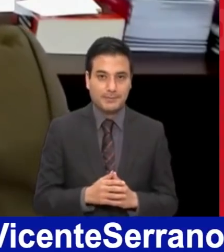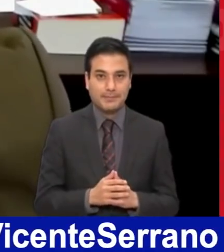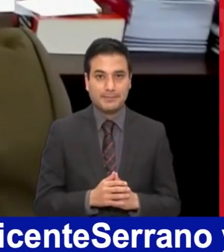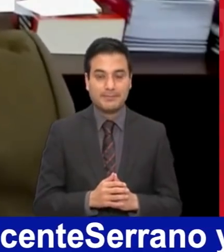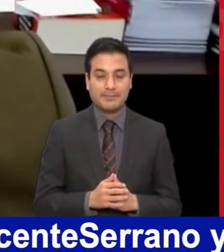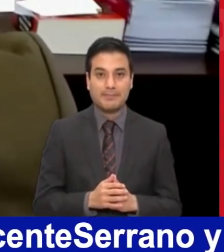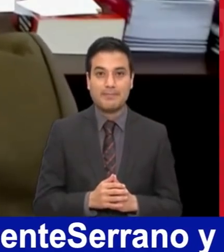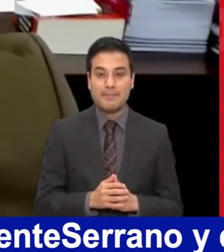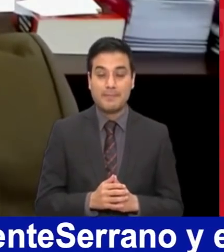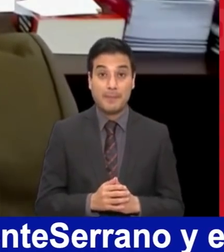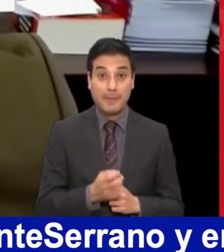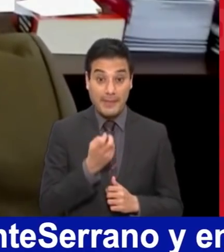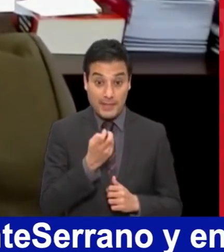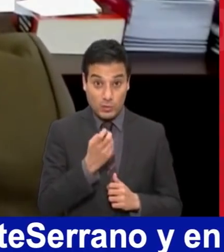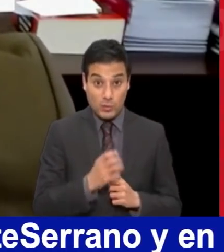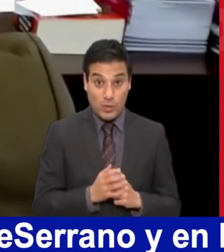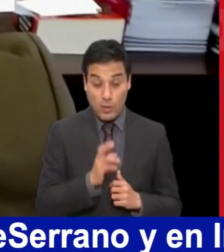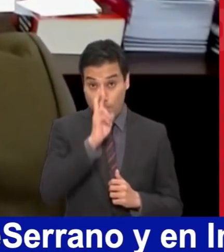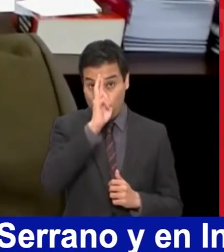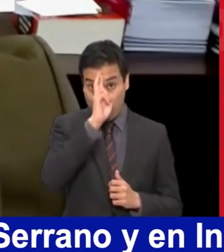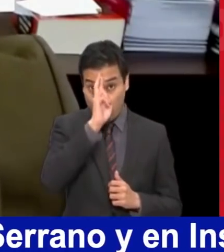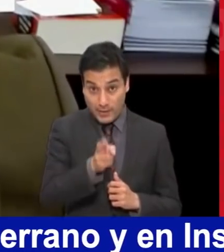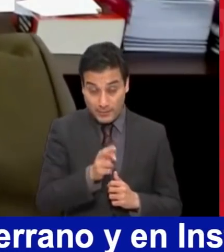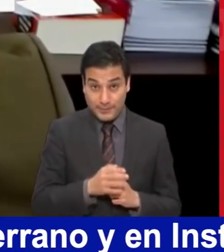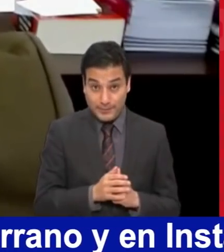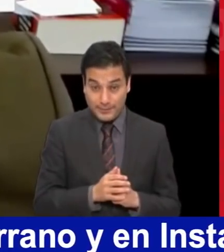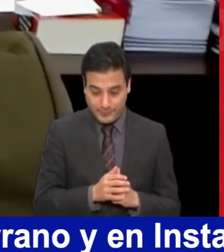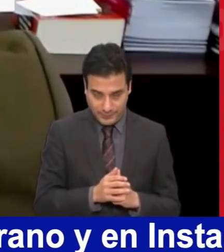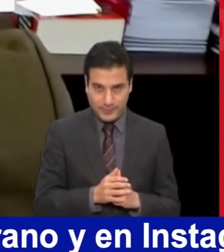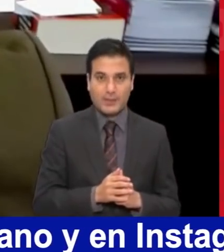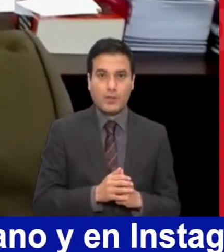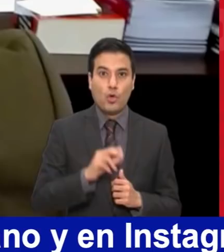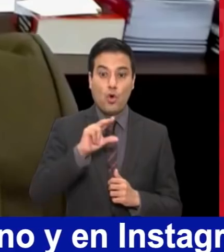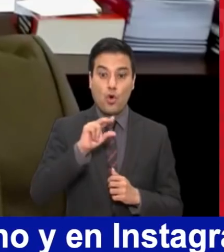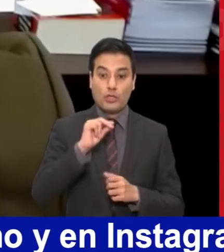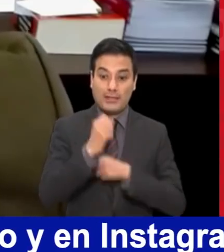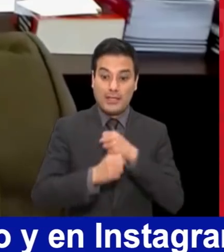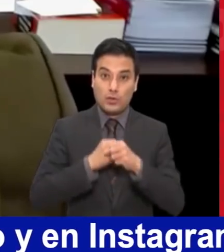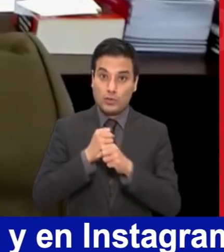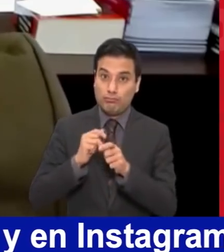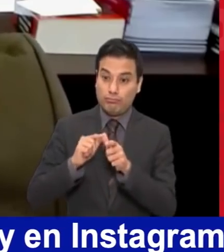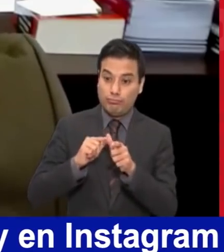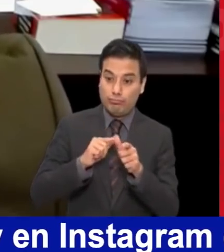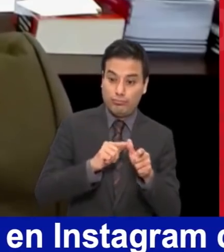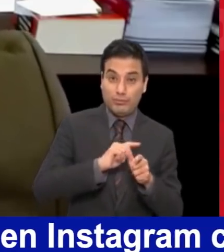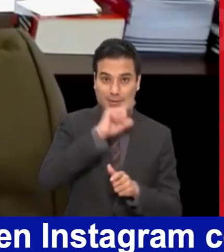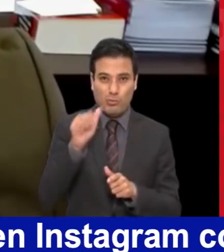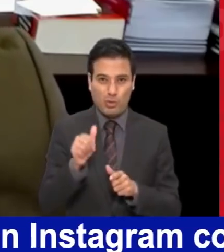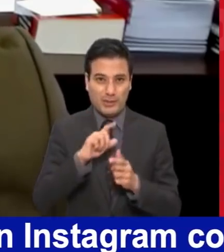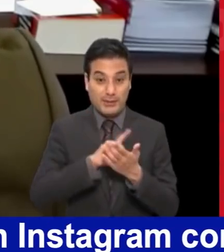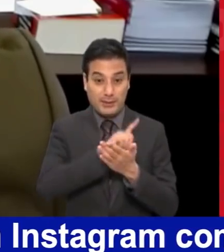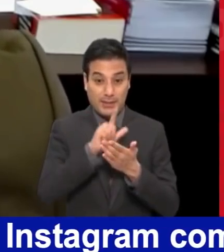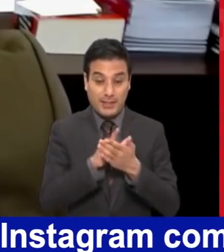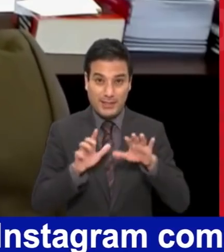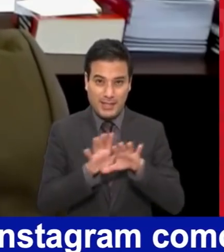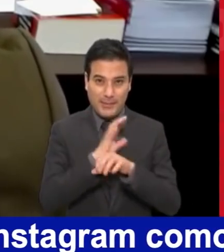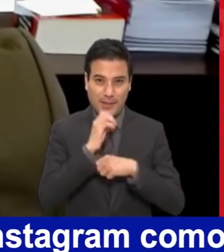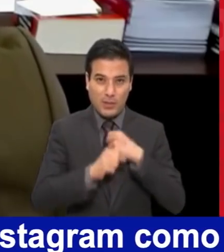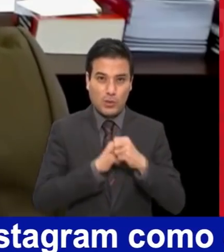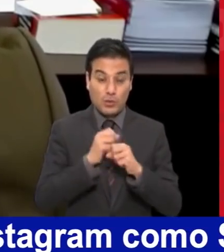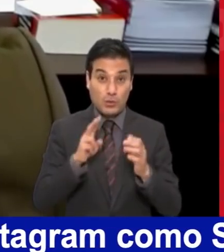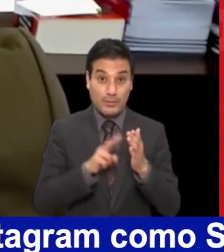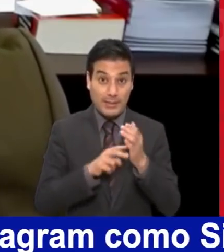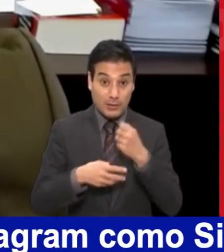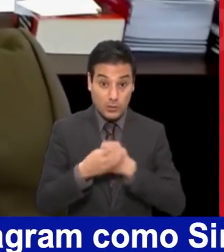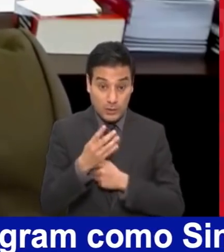reelección legislativa acompañó la vida pública de nuestro país durante casi 80 años y fue hasta la reforma constitucional, como se ha dicho, de 2014,